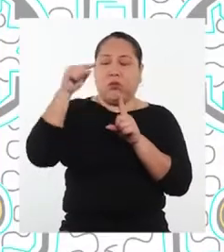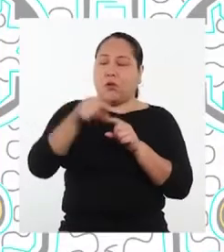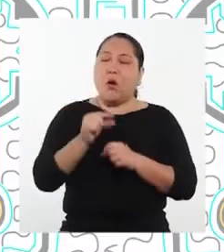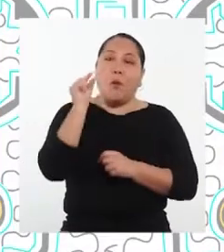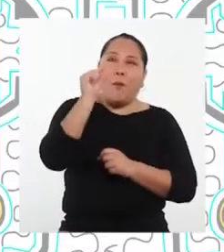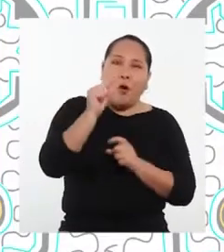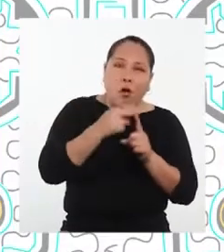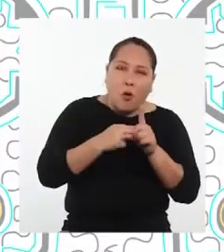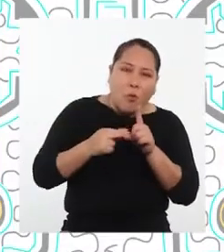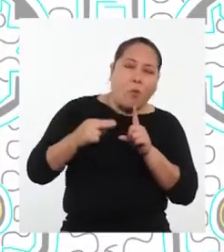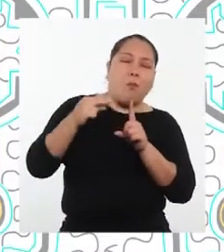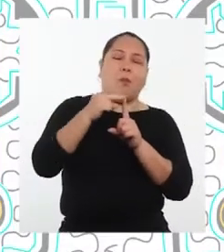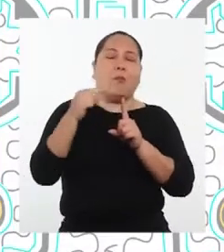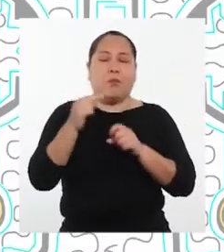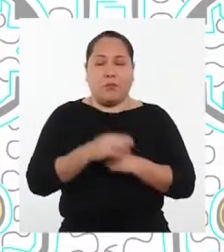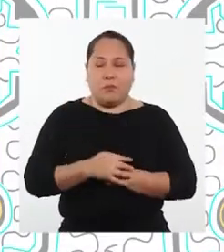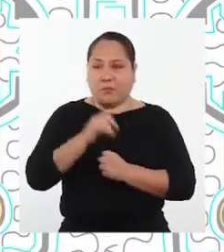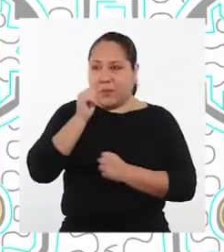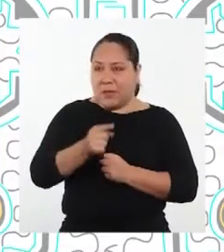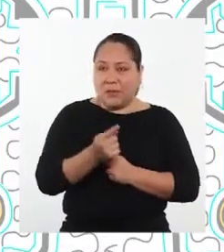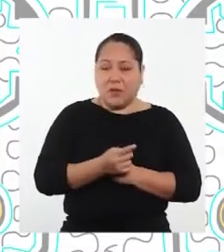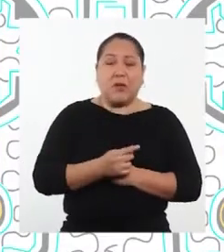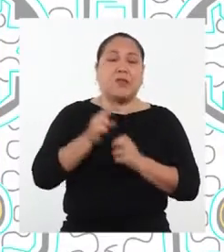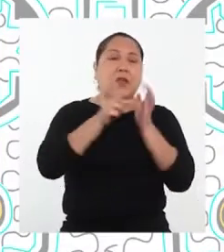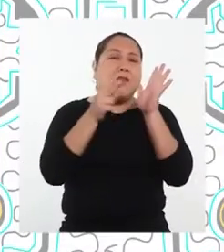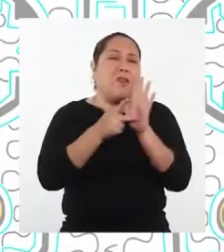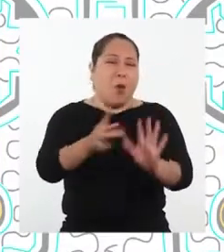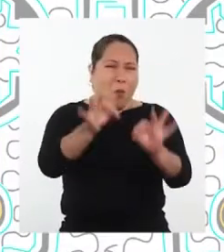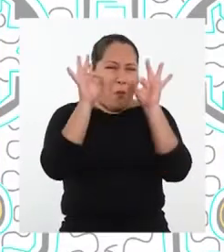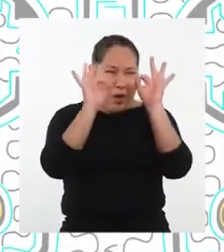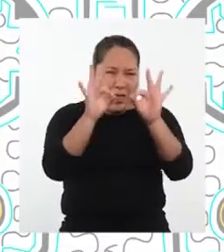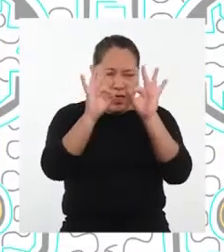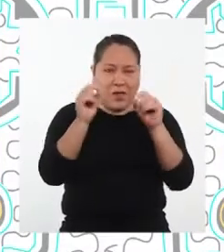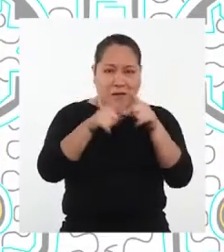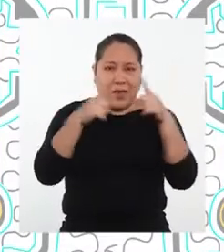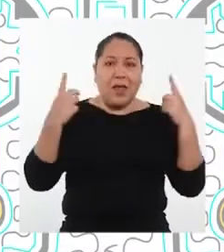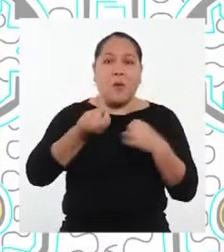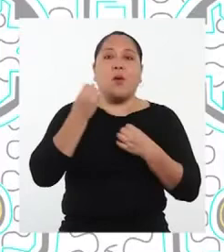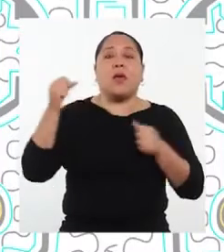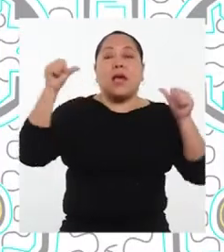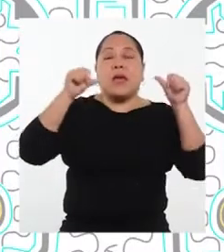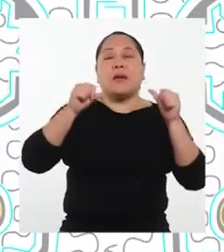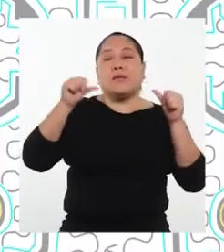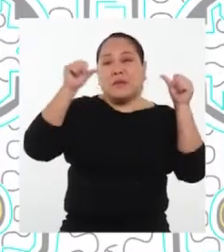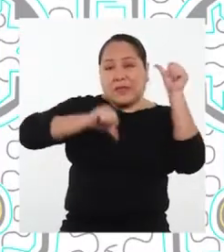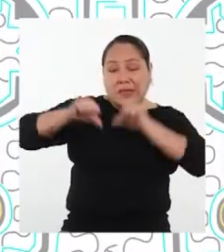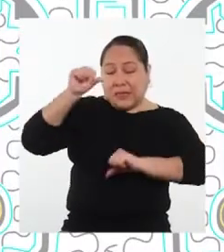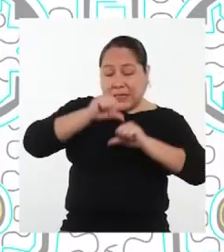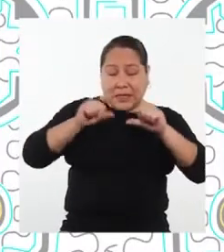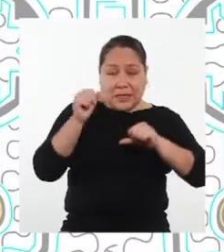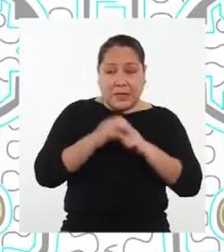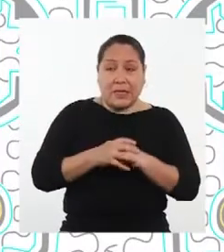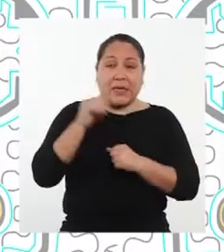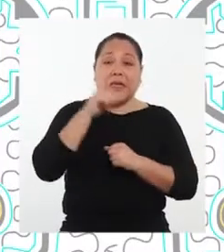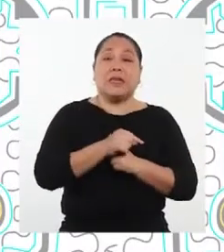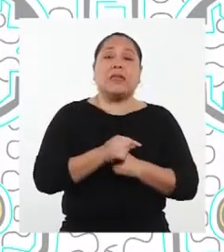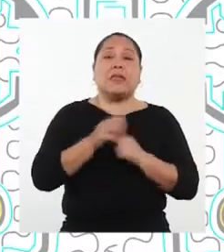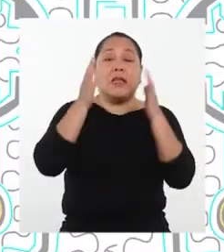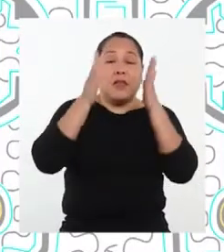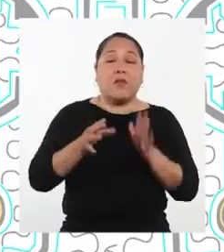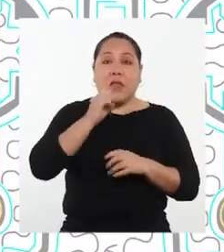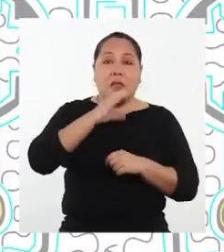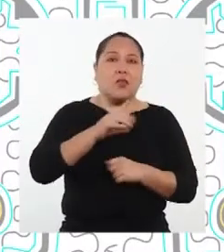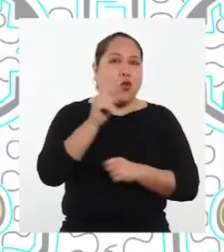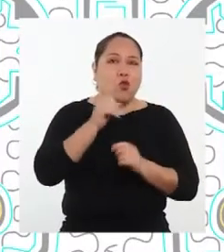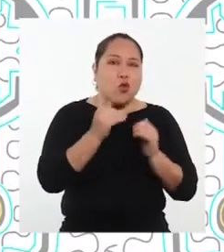aumentado solo un poco más de un grado Celsius, eso implica un gran riesgo, ya que los científicos dicen que este aumento nunca debería